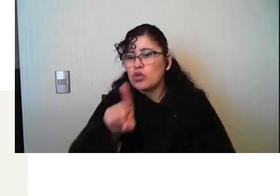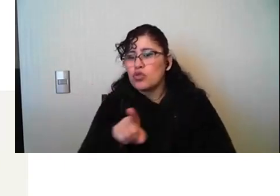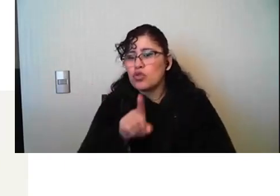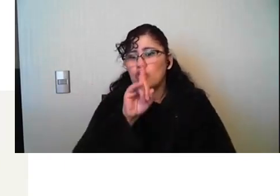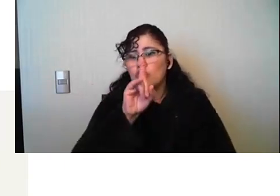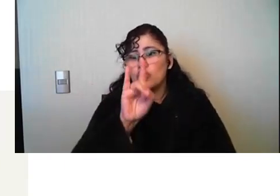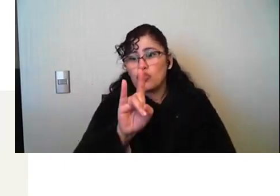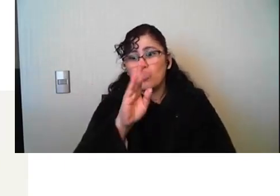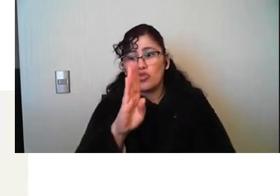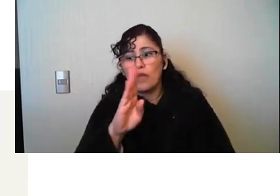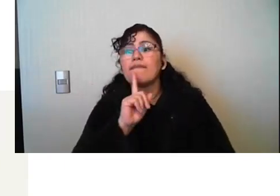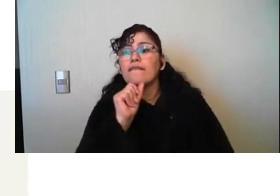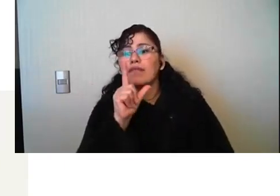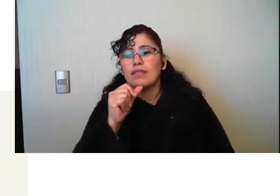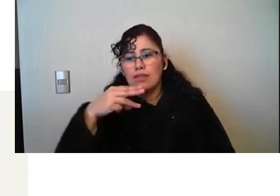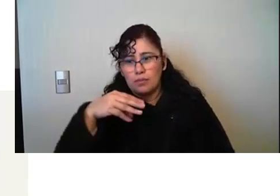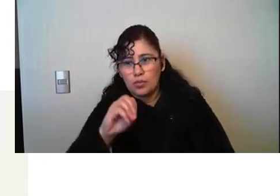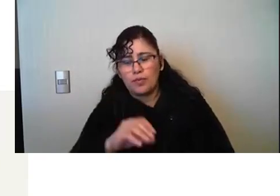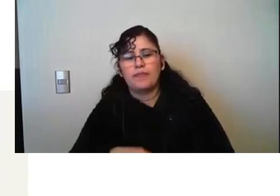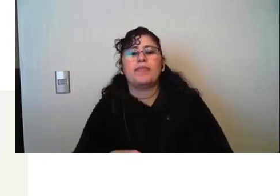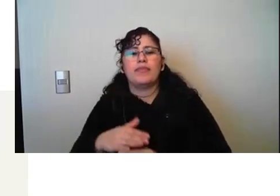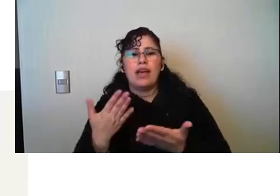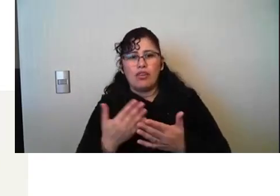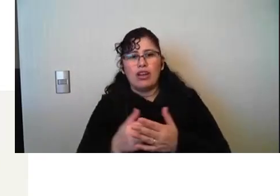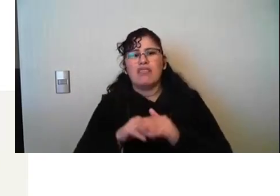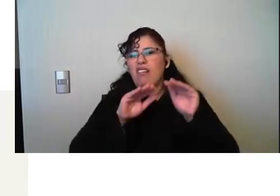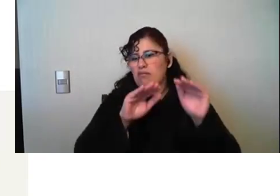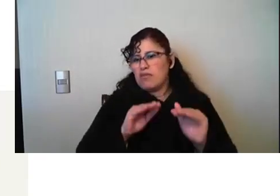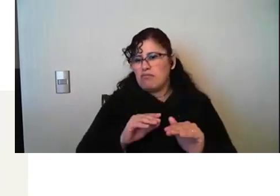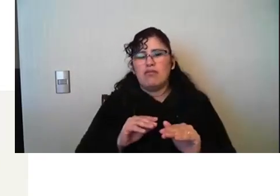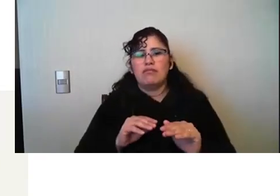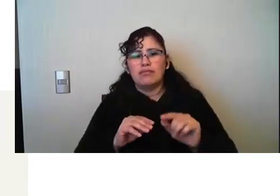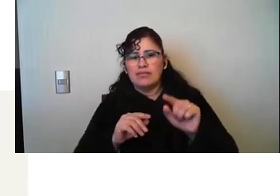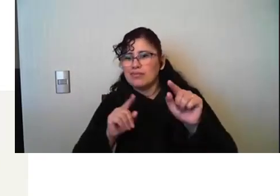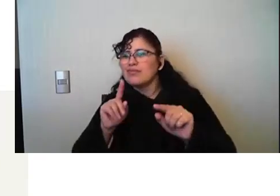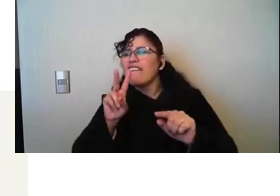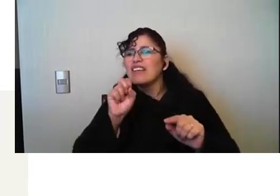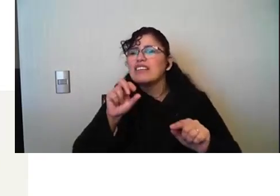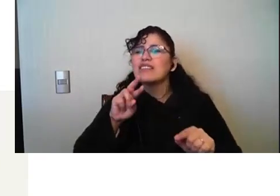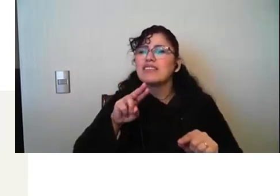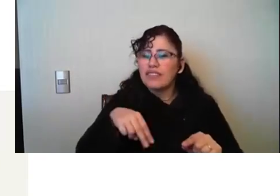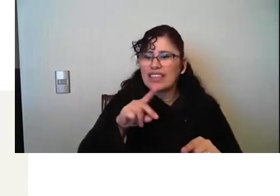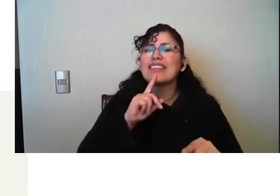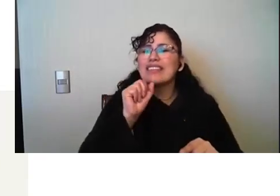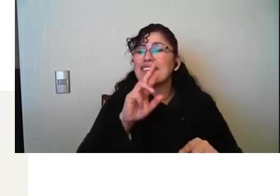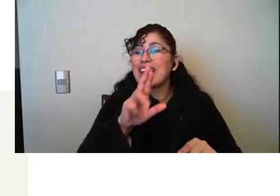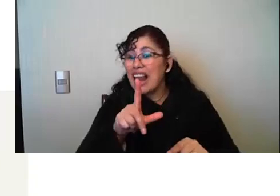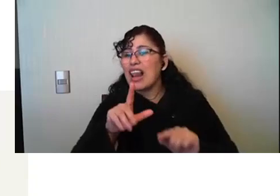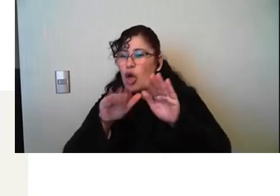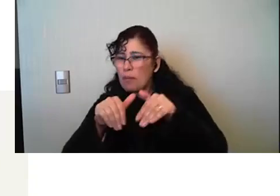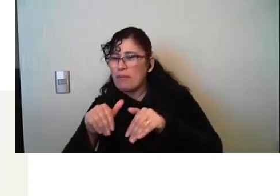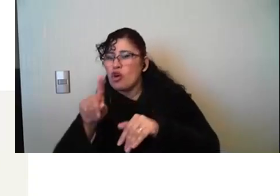subtálamo. Por tanto, el tálamo ventral para nosotros va a ser subtálamo. Y finalmente,